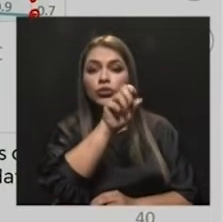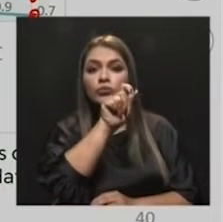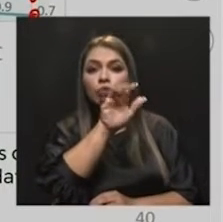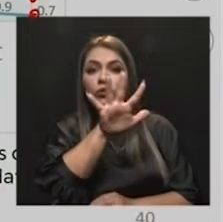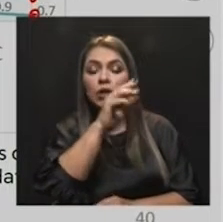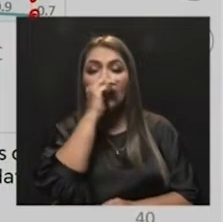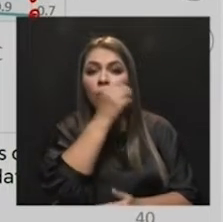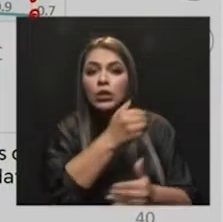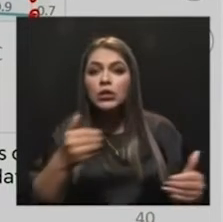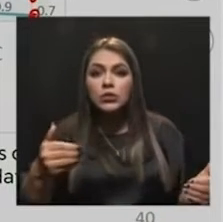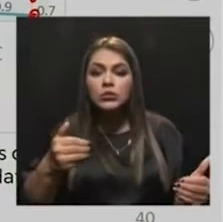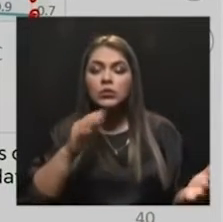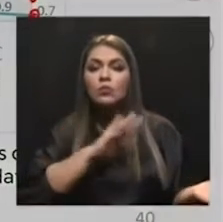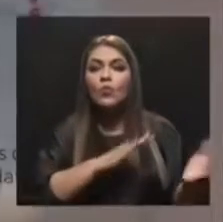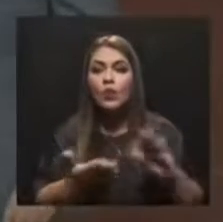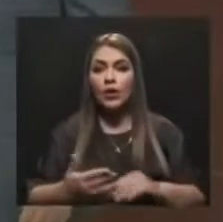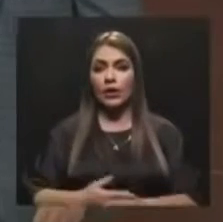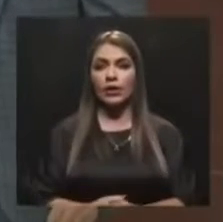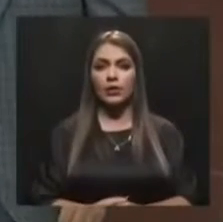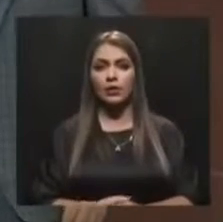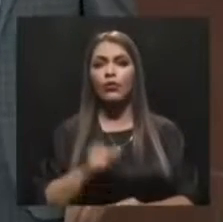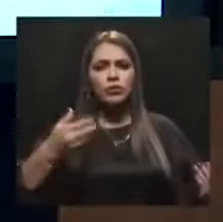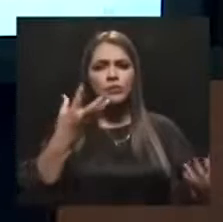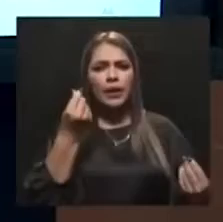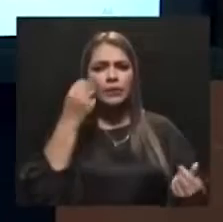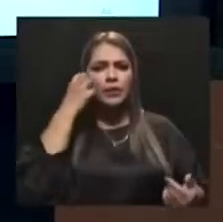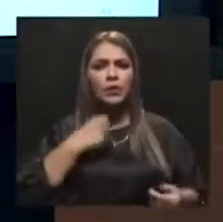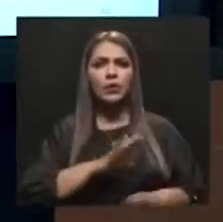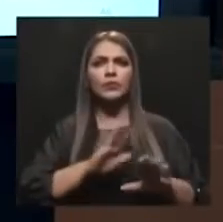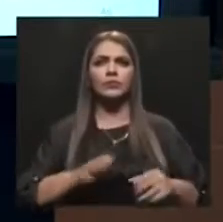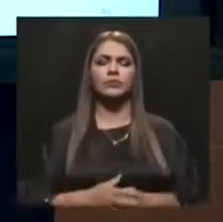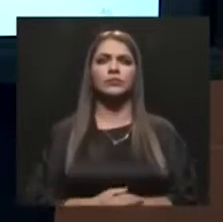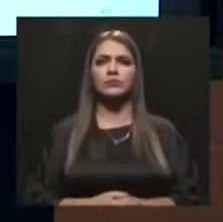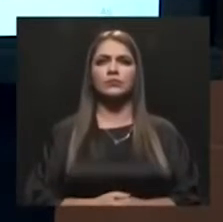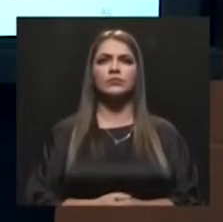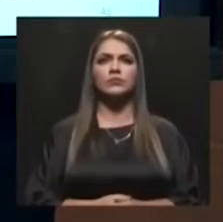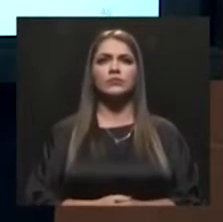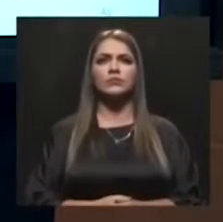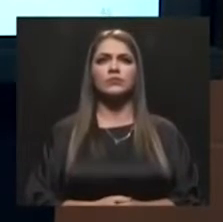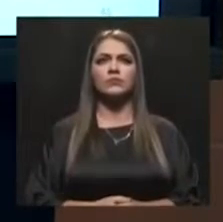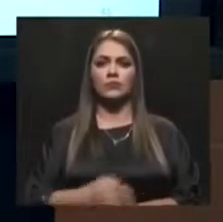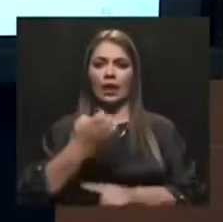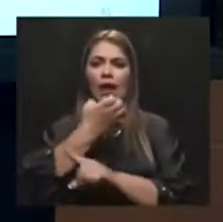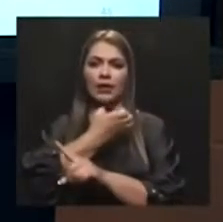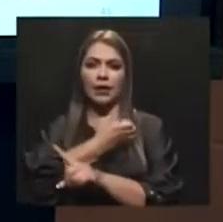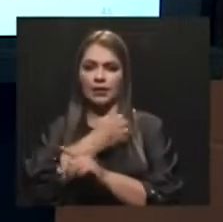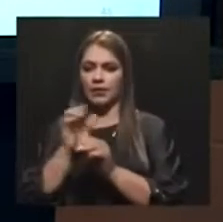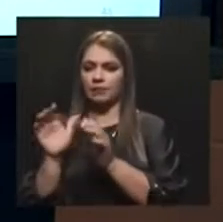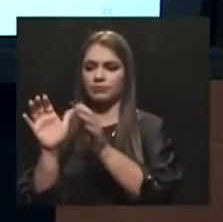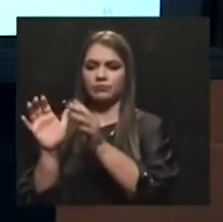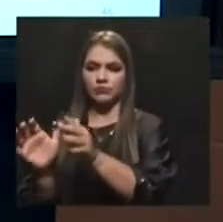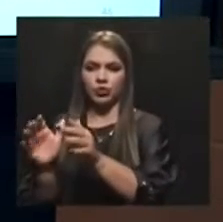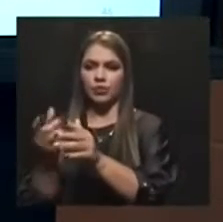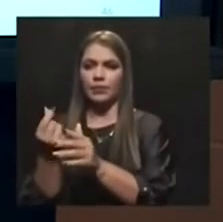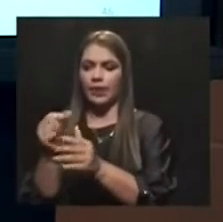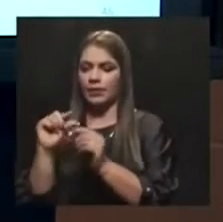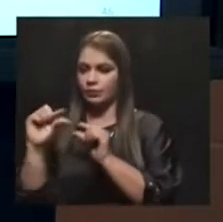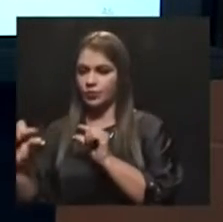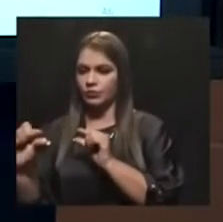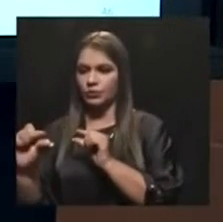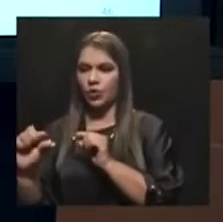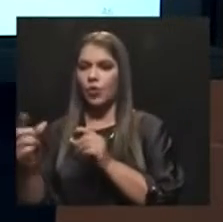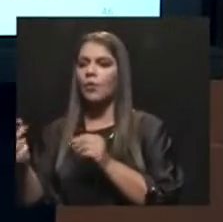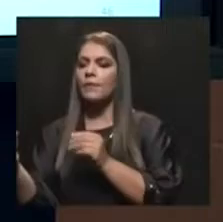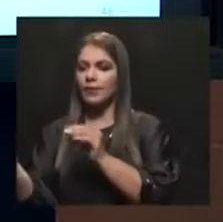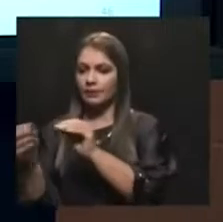Antioquia permite una mejor inversión de los recursos. Descentralizamos, a cada alcalde le dimos un dinero y él puso